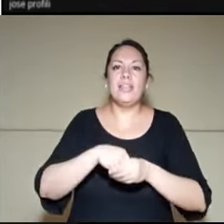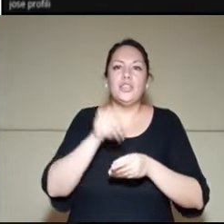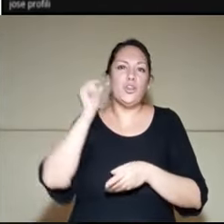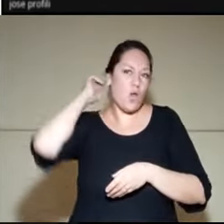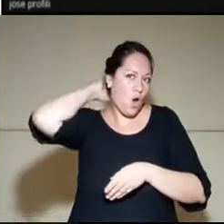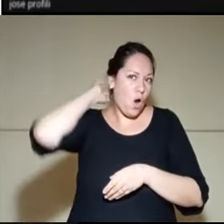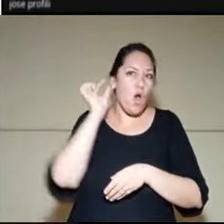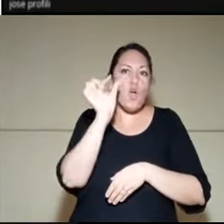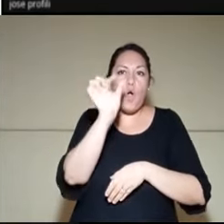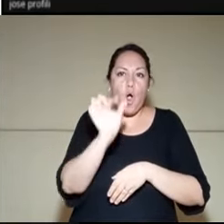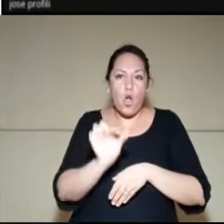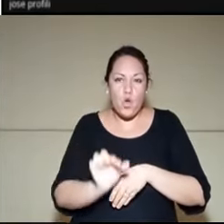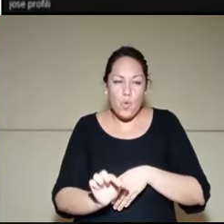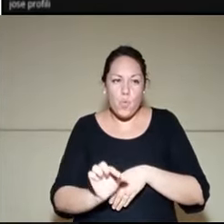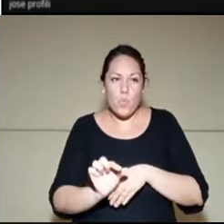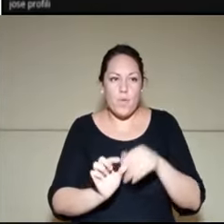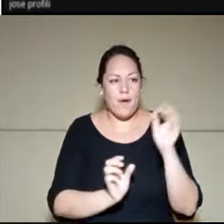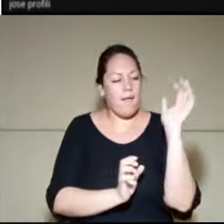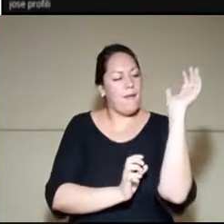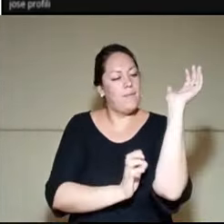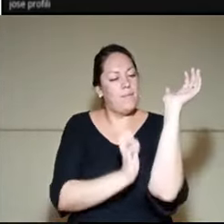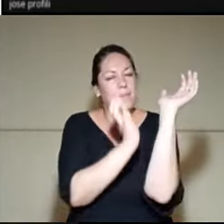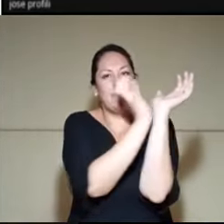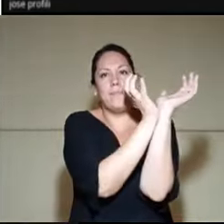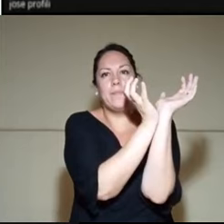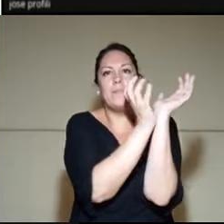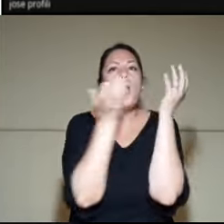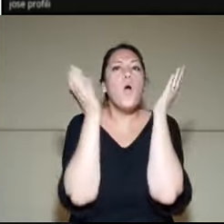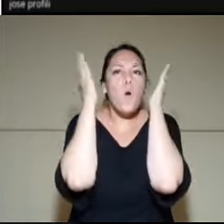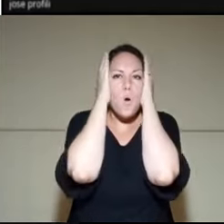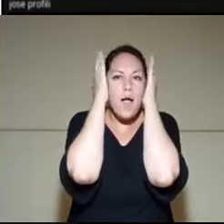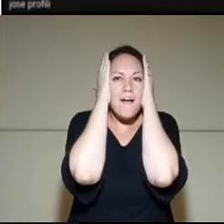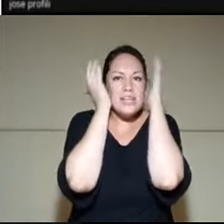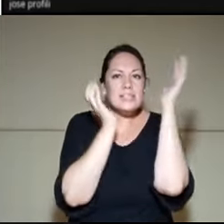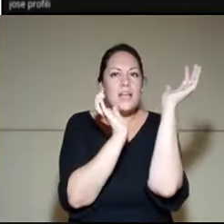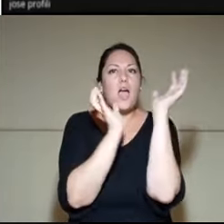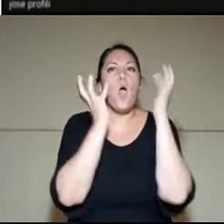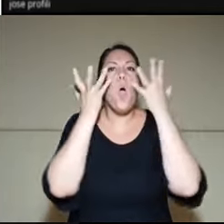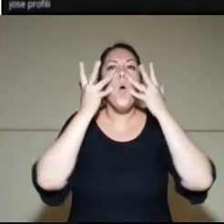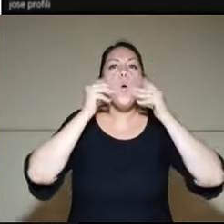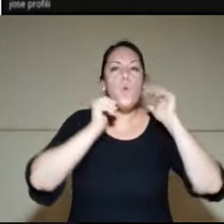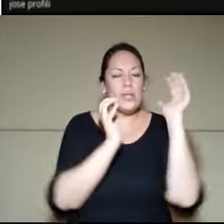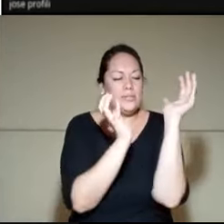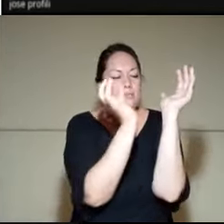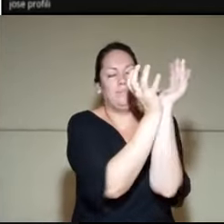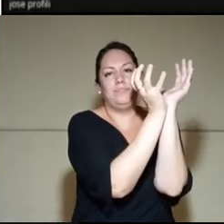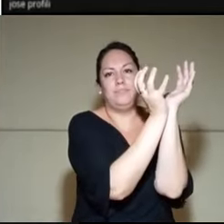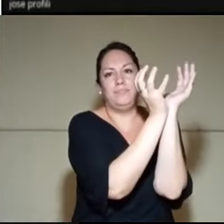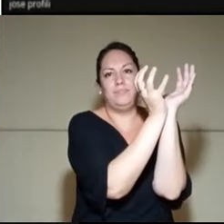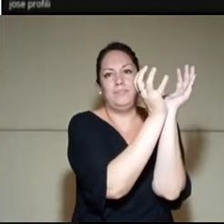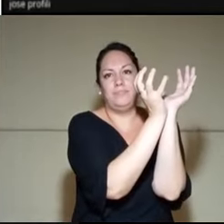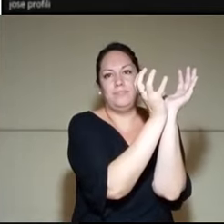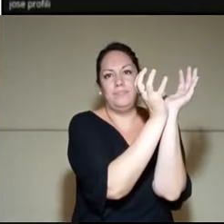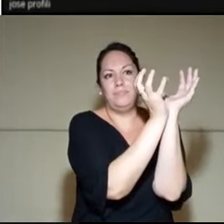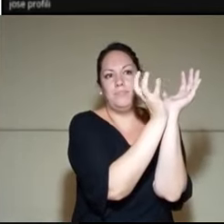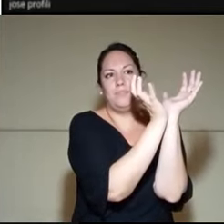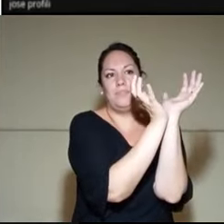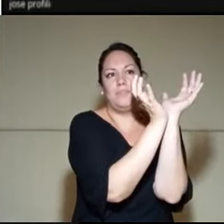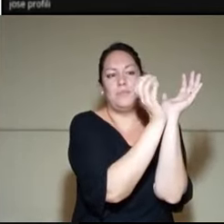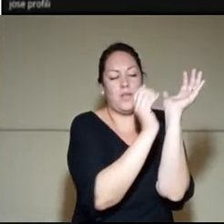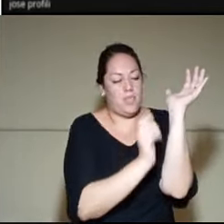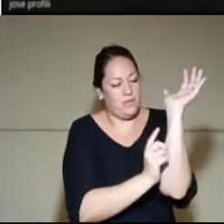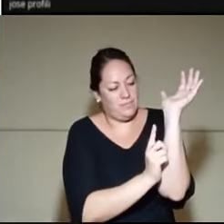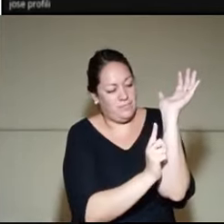vertebral. Cuando nosotros ya entramos al cráneo, porque acá va el cráneo, y acá está la cabeza, cuando nosotros